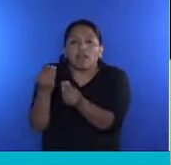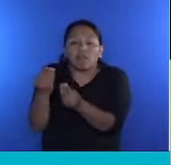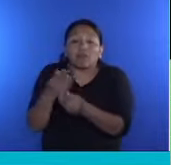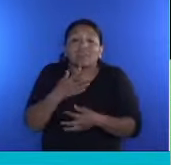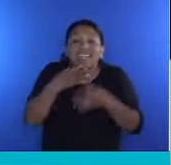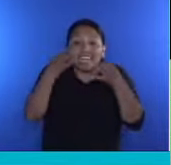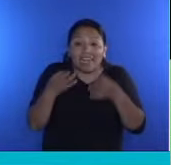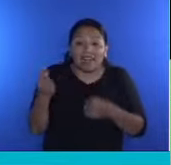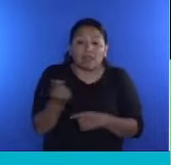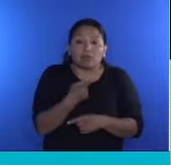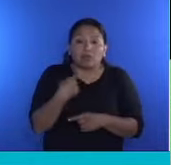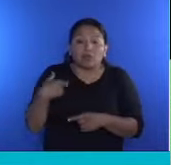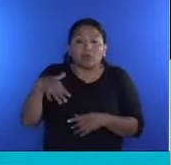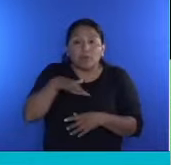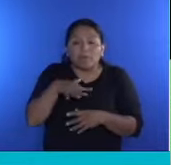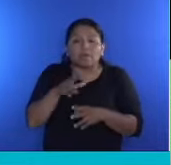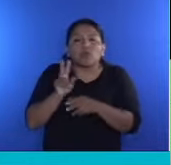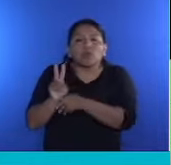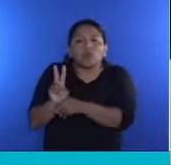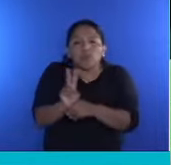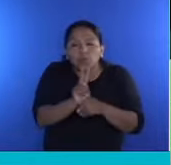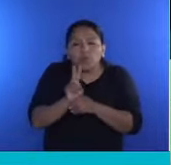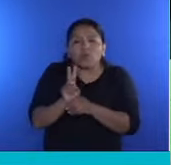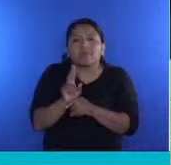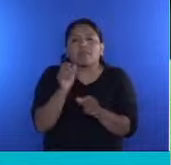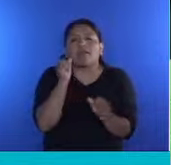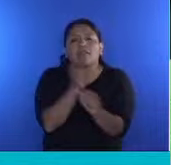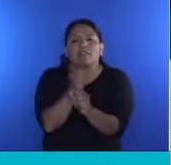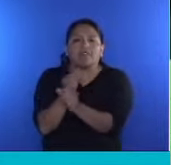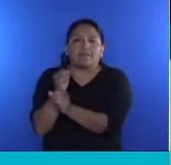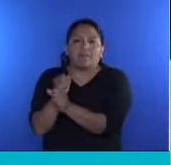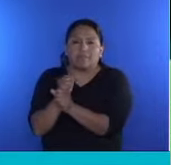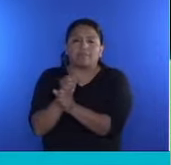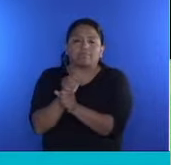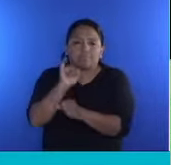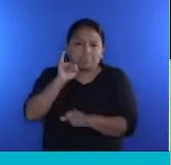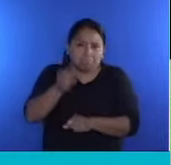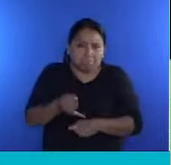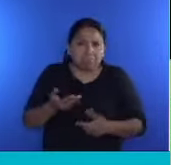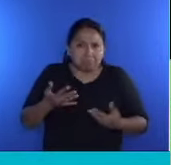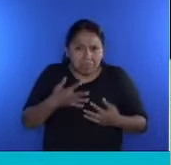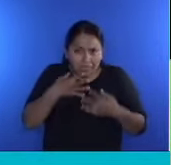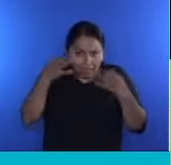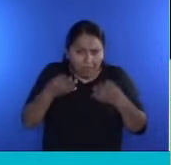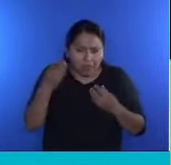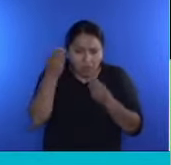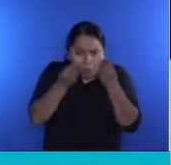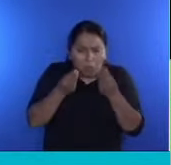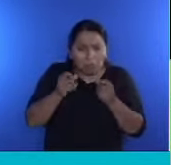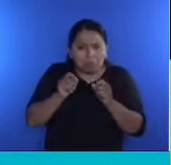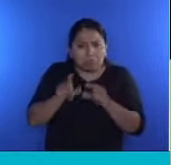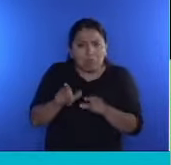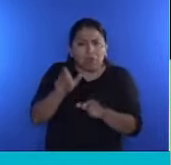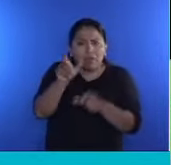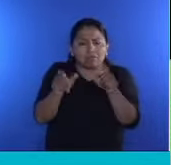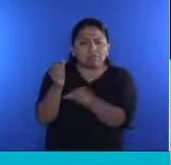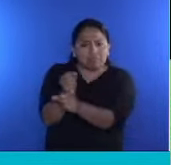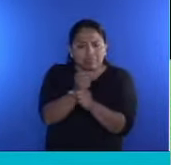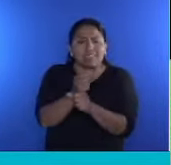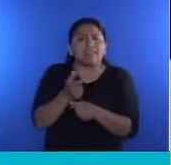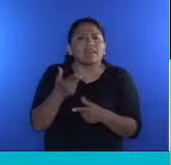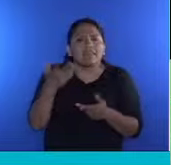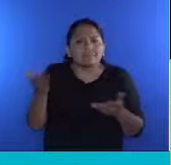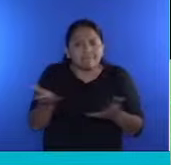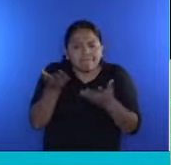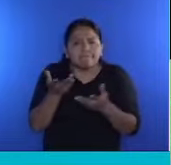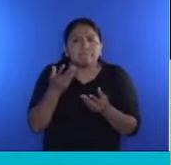verdaderamente vela por los trabajadores, verdaderamente se preocupa por los trabajadores y queremos que haya más puestos de trabajo.